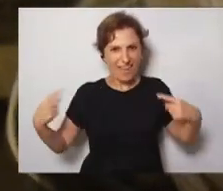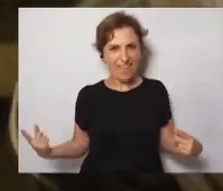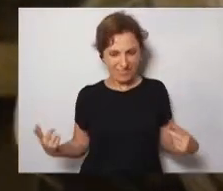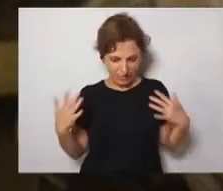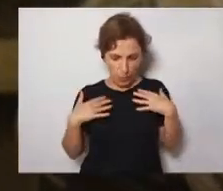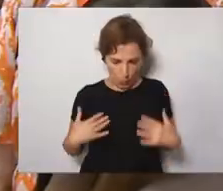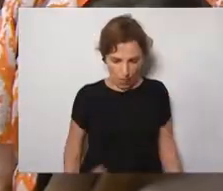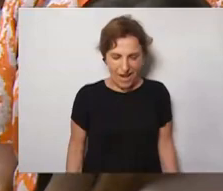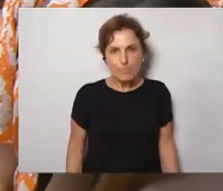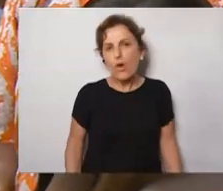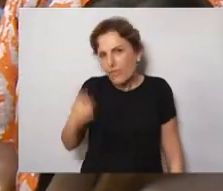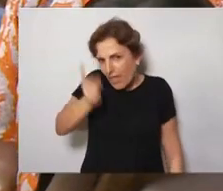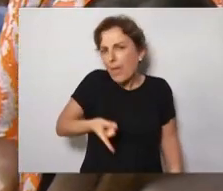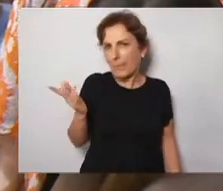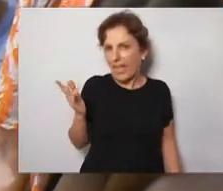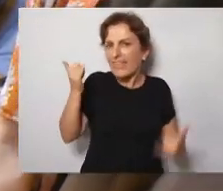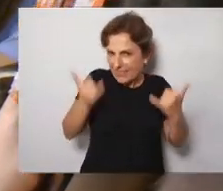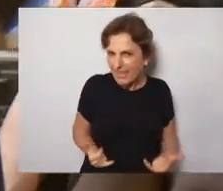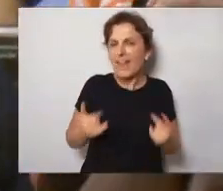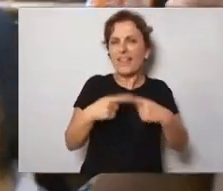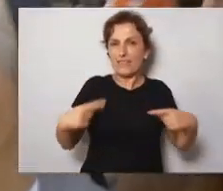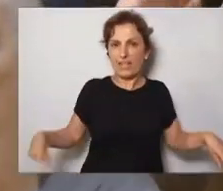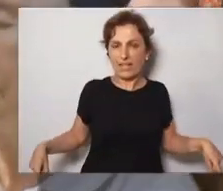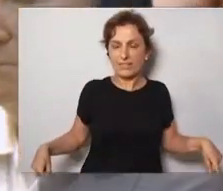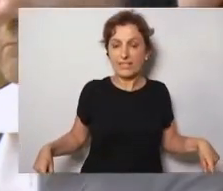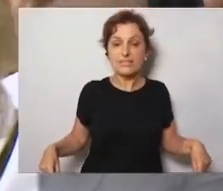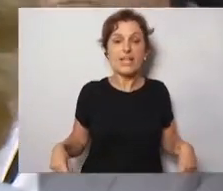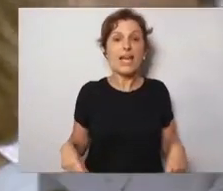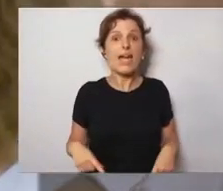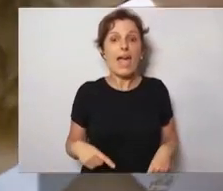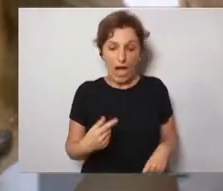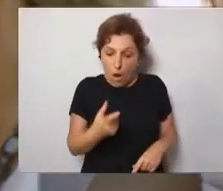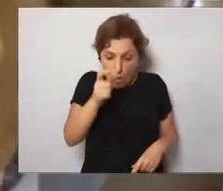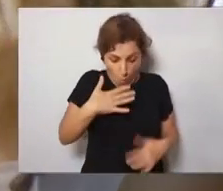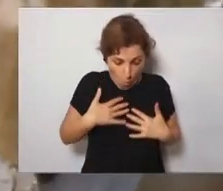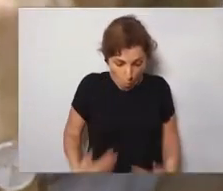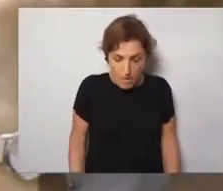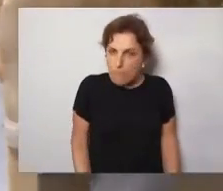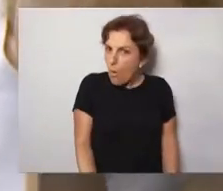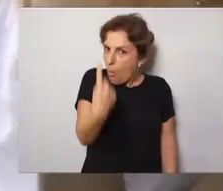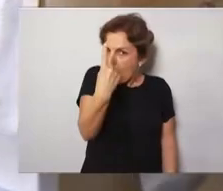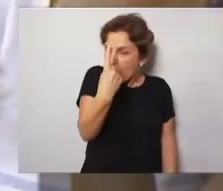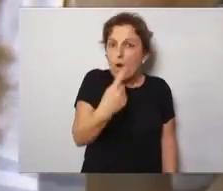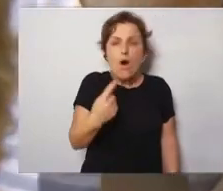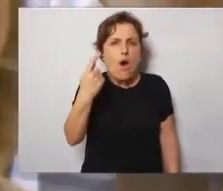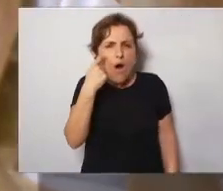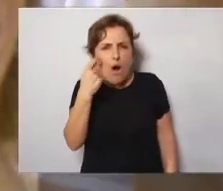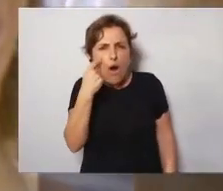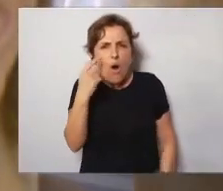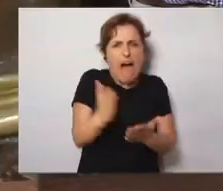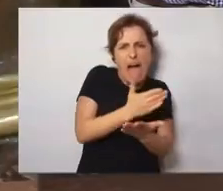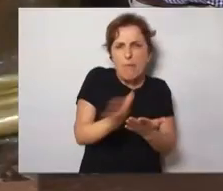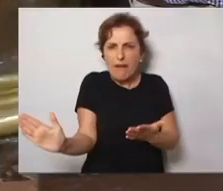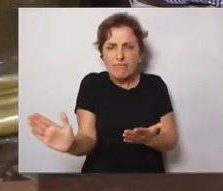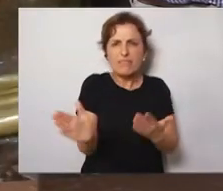de hecho hay muchos miembros pero el cuerpo es uno solo el ojo no puede decir a la mano no